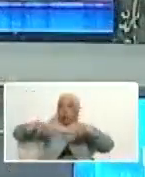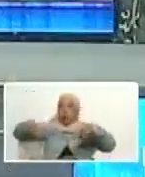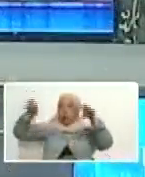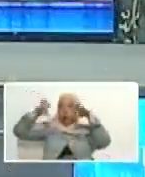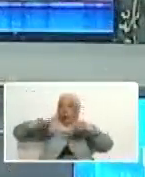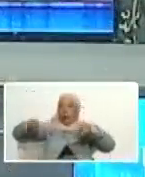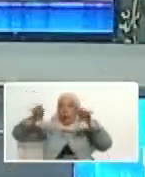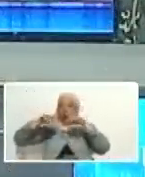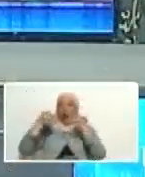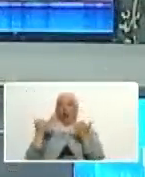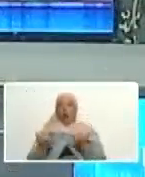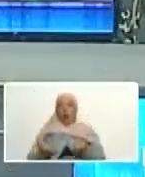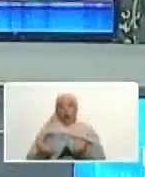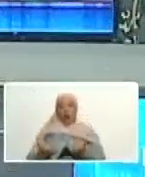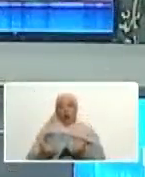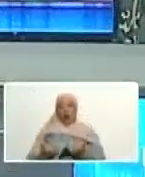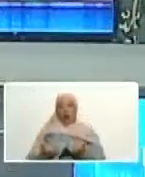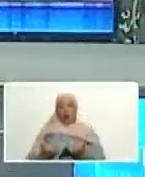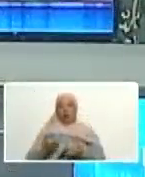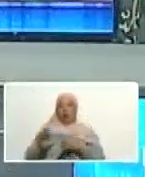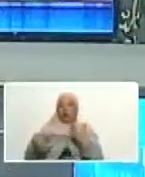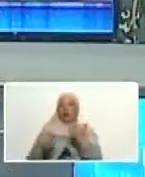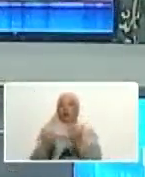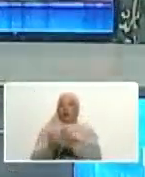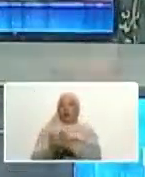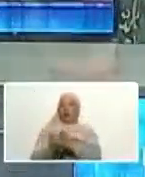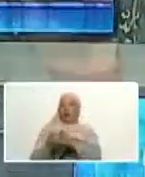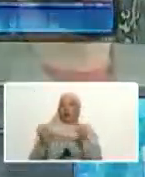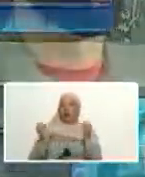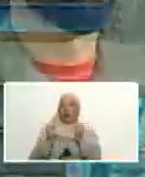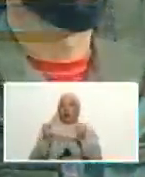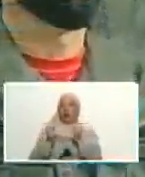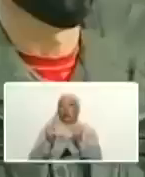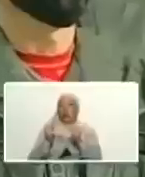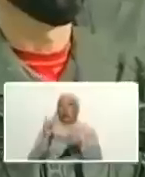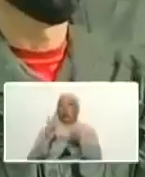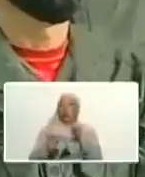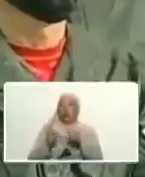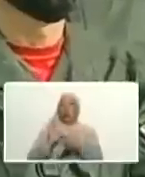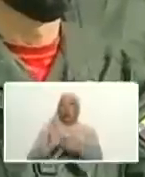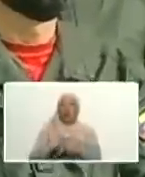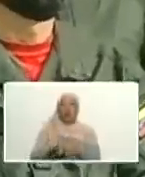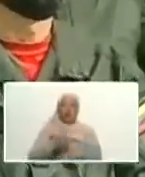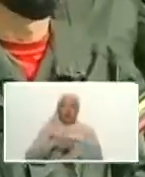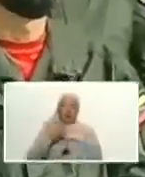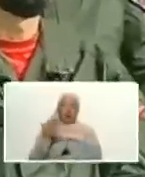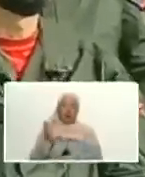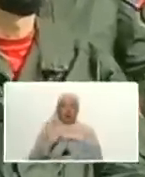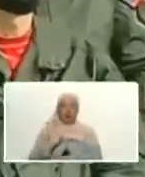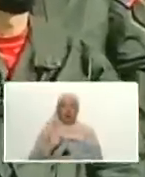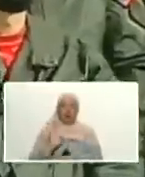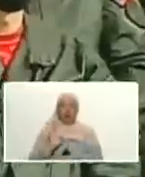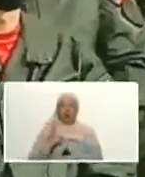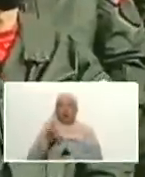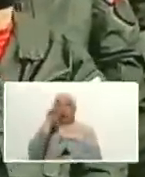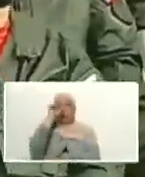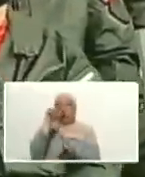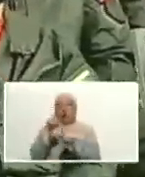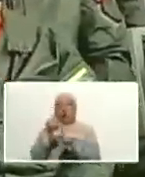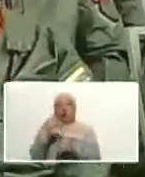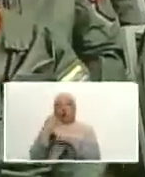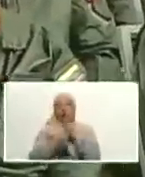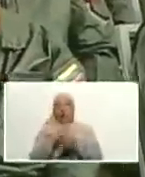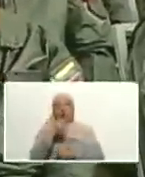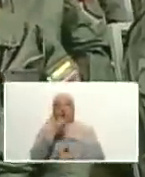por ahora. Si llegara a escampar, creo que deberíamos mostrarlos. Grandes logros, aquí hicieron